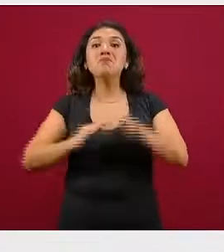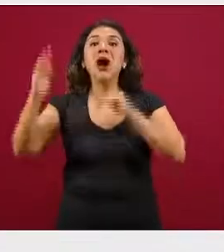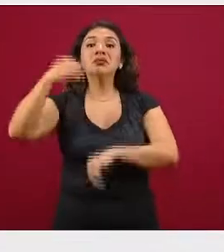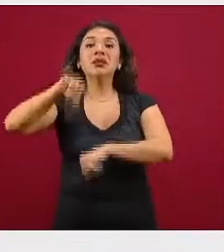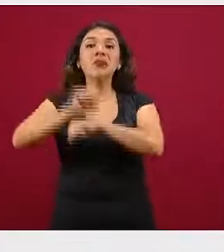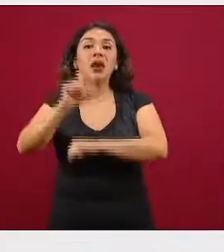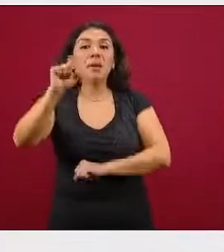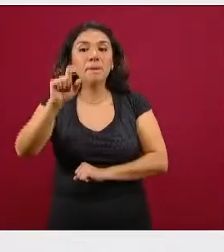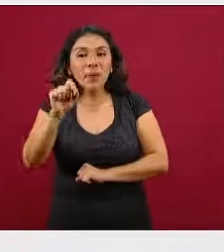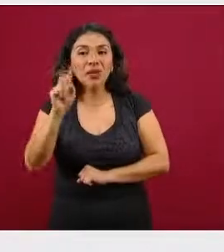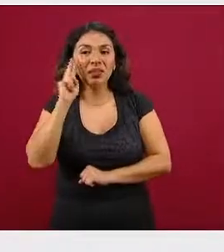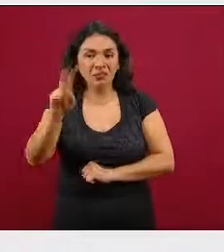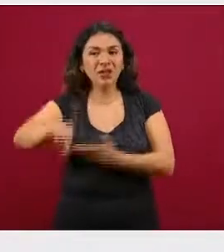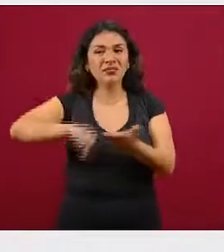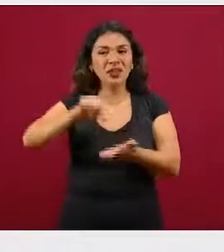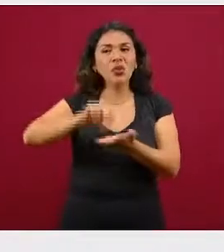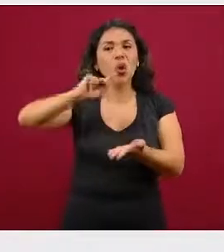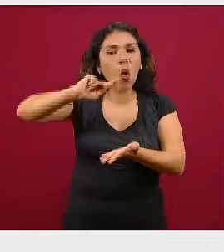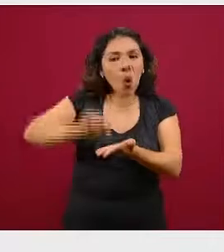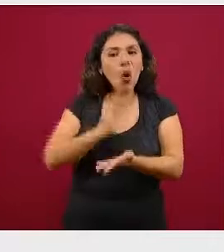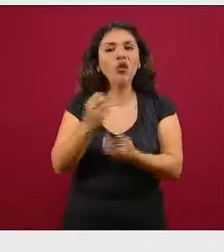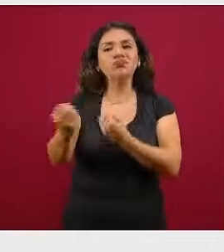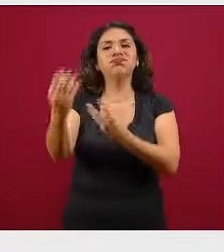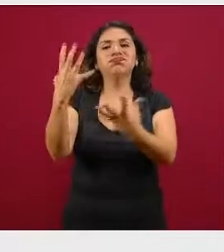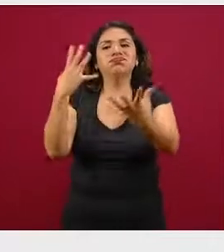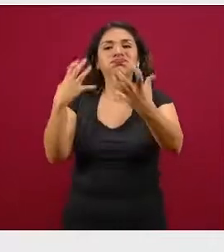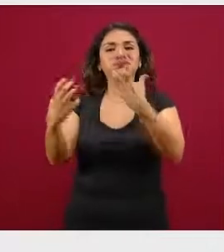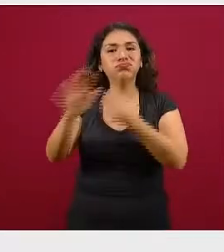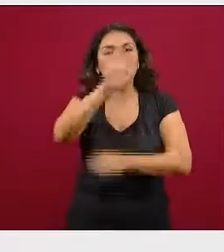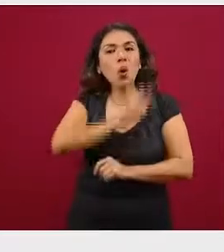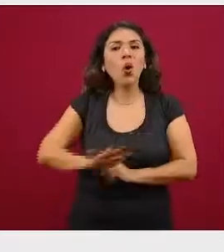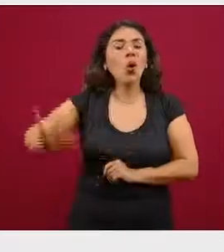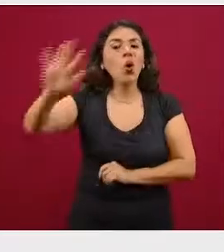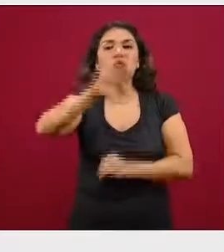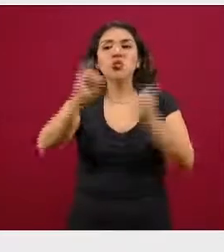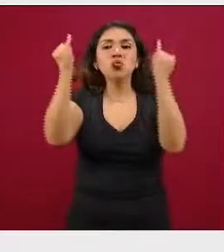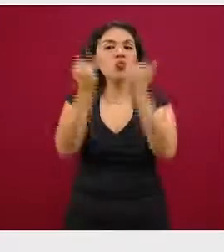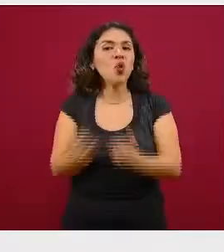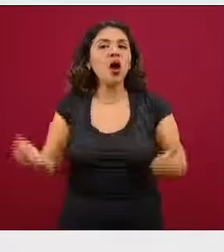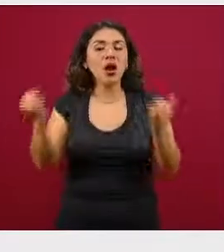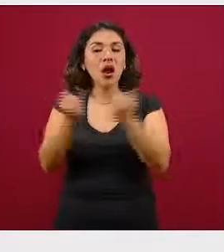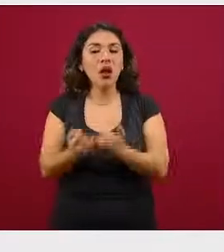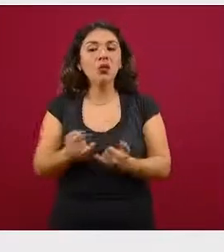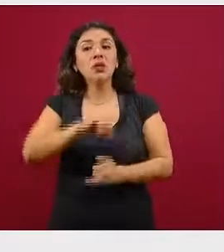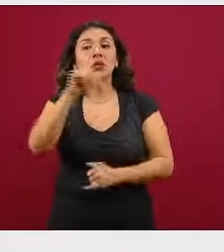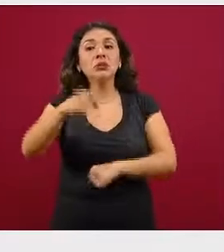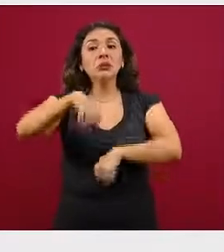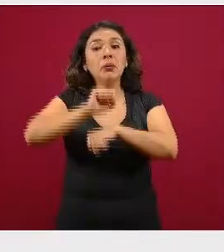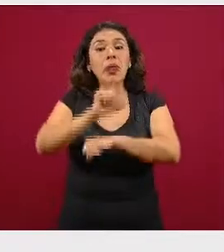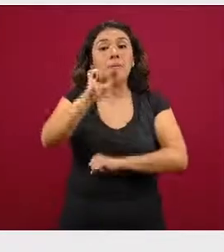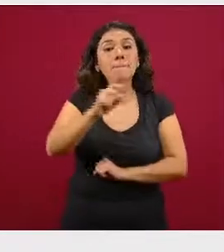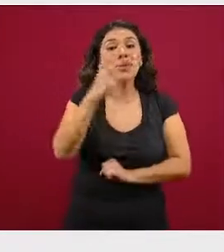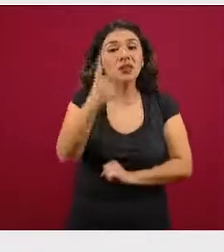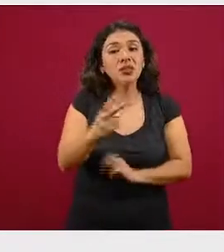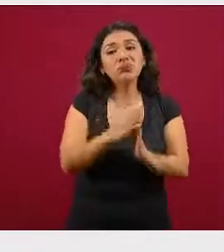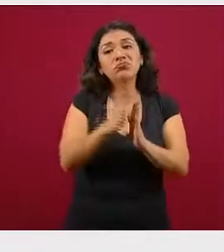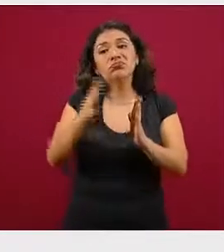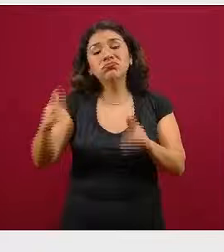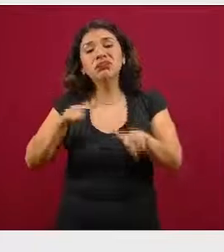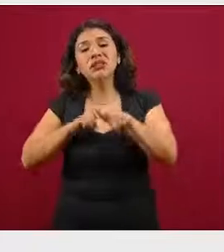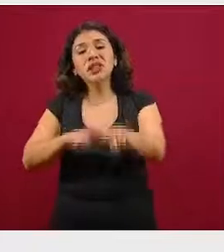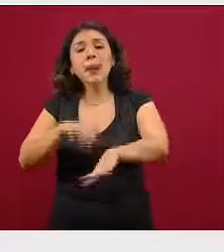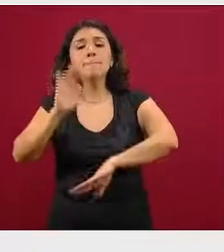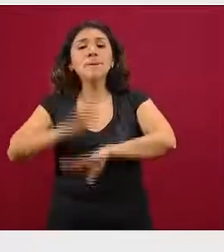norte y centro del estado, vuelve nuevamente a cubrir ahora sí todo el estado ya a partir de la 22 y continúan incrementándose